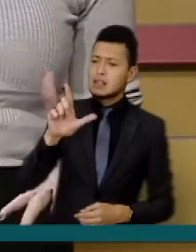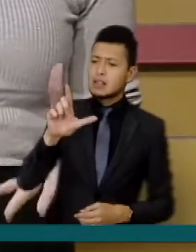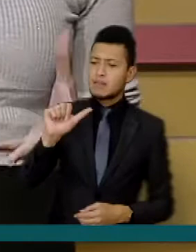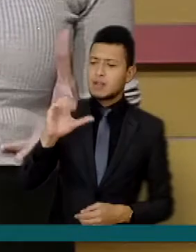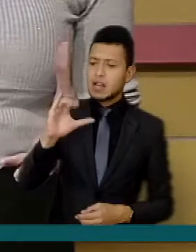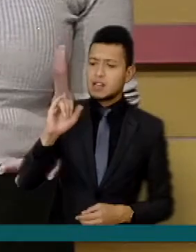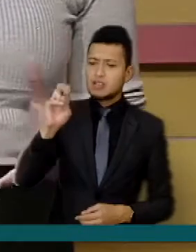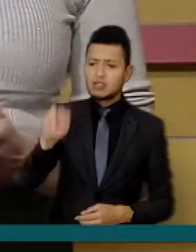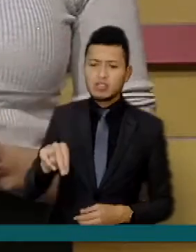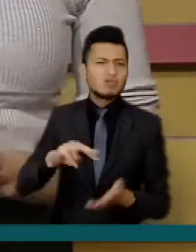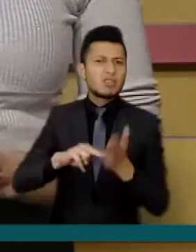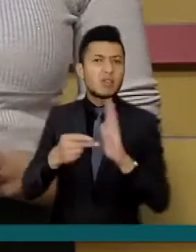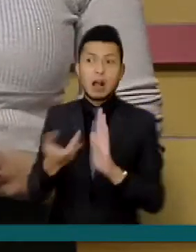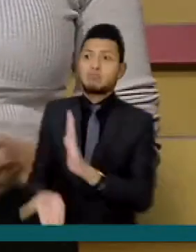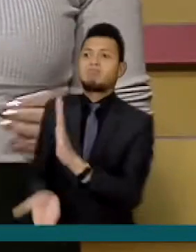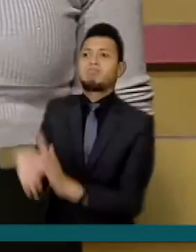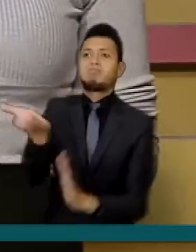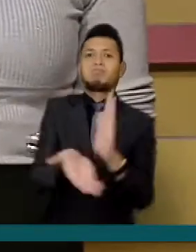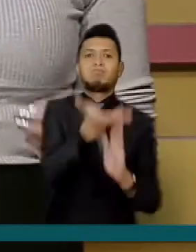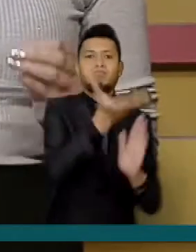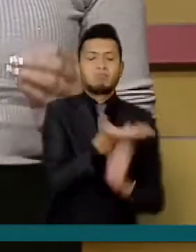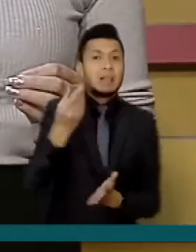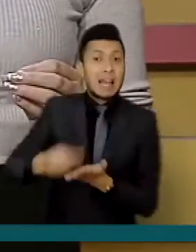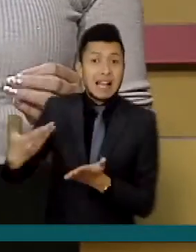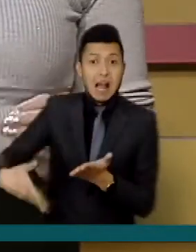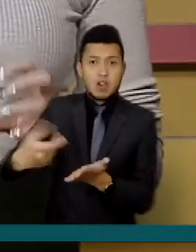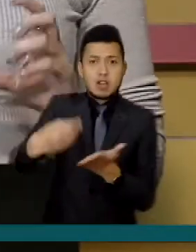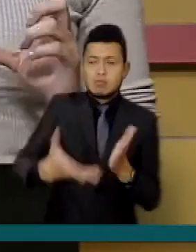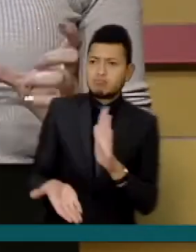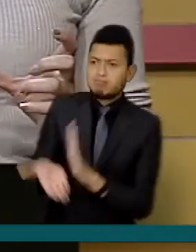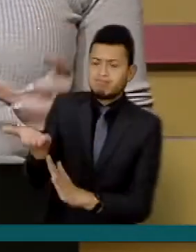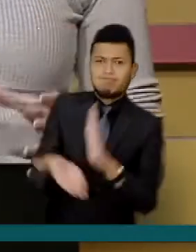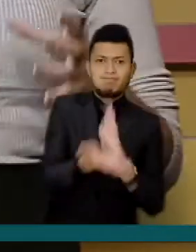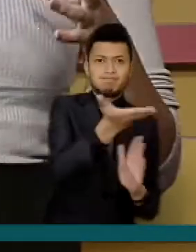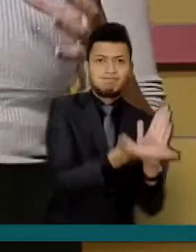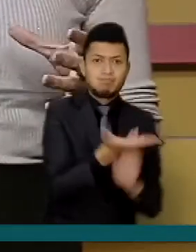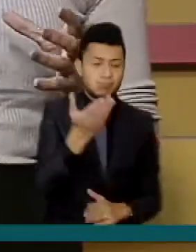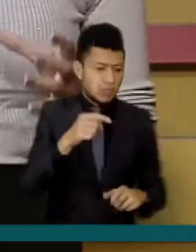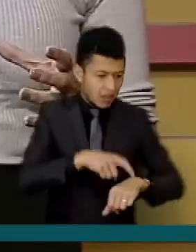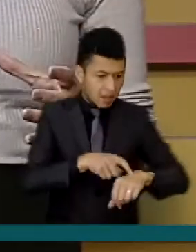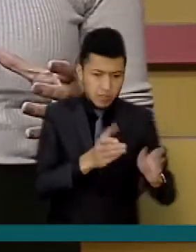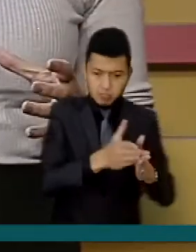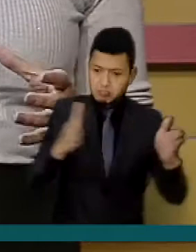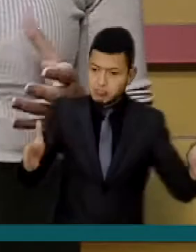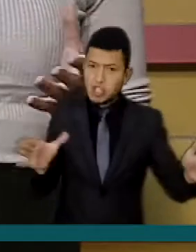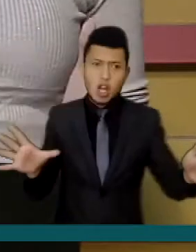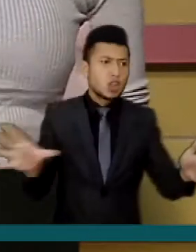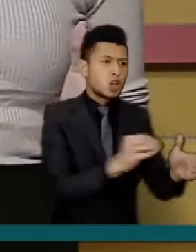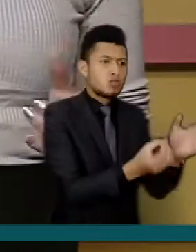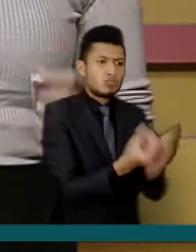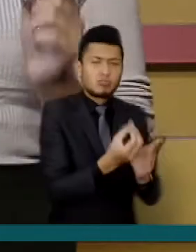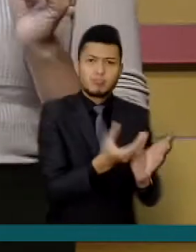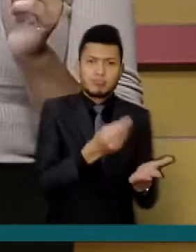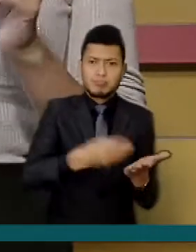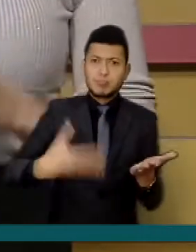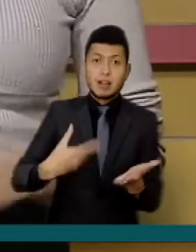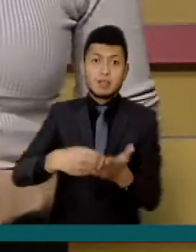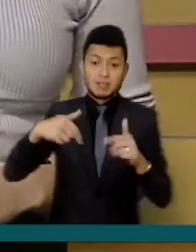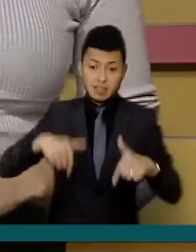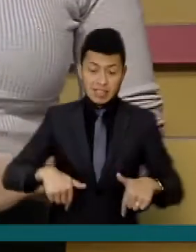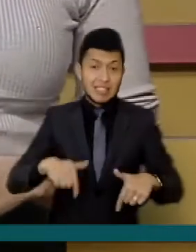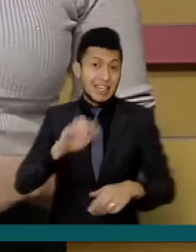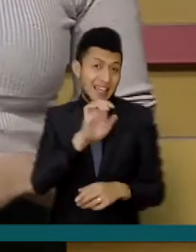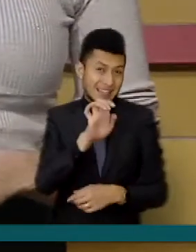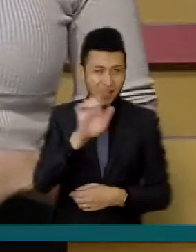como el aumento generalizado de los precios, es decir, que los productos suban su precio en un mismo periodo. Seguramente, en estos